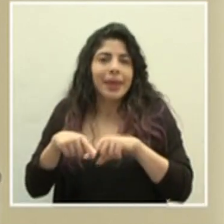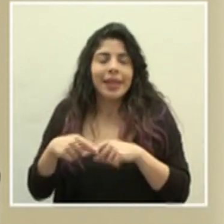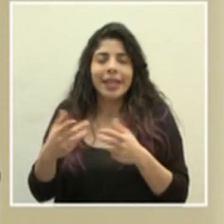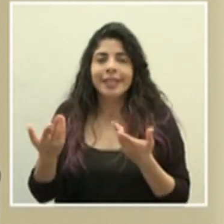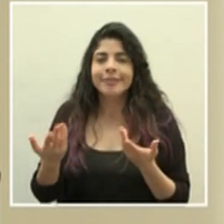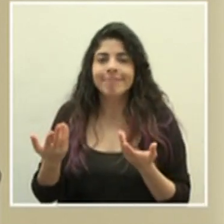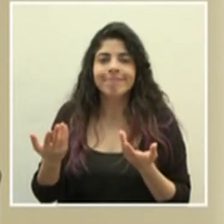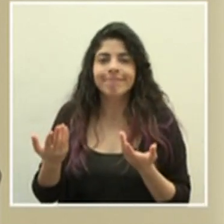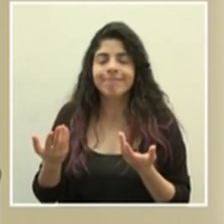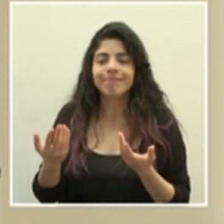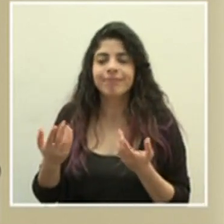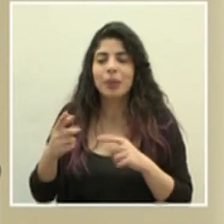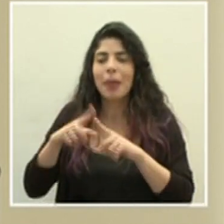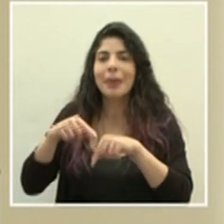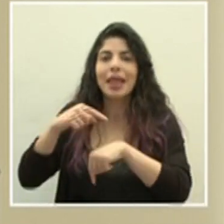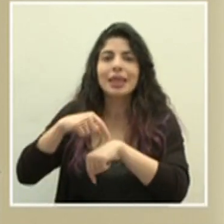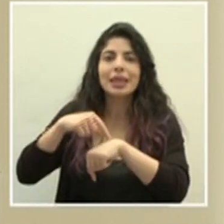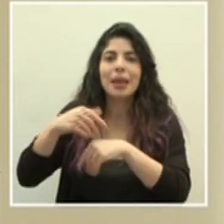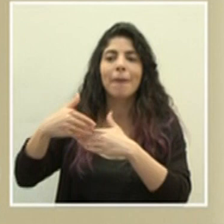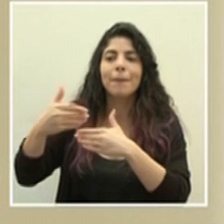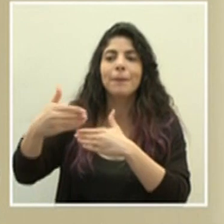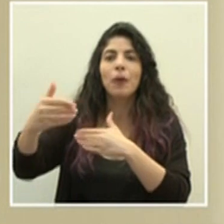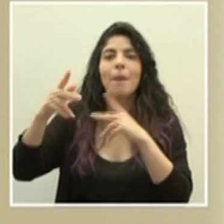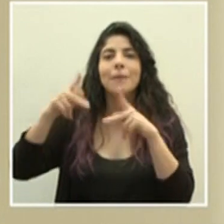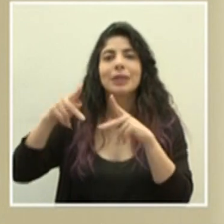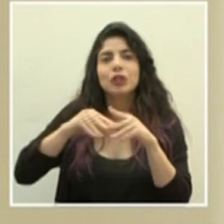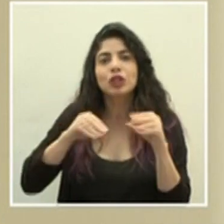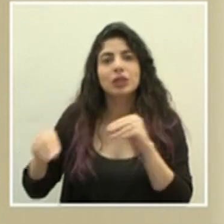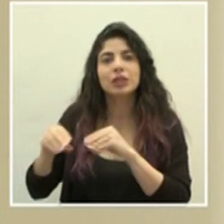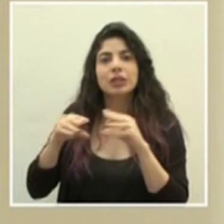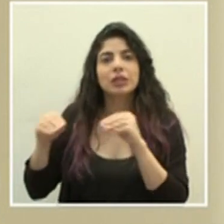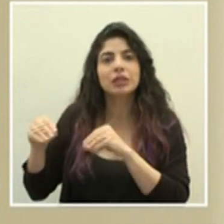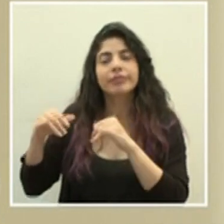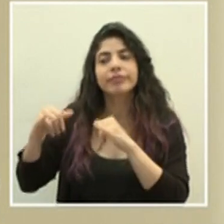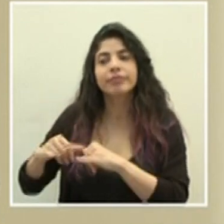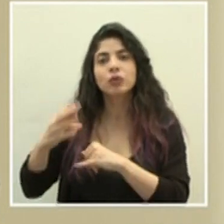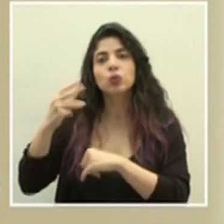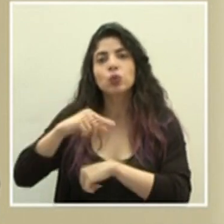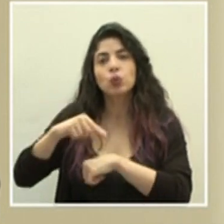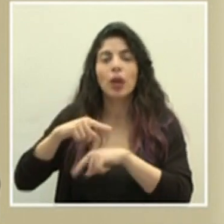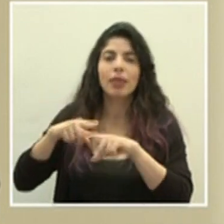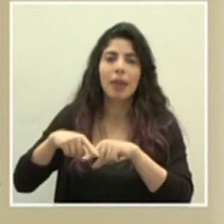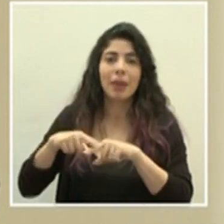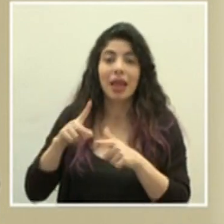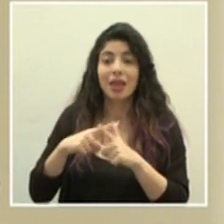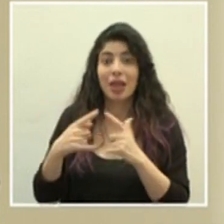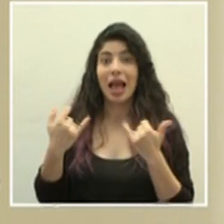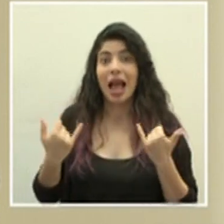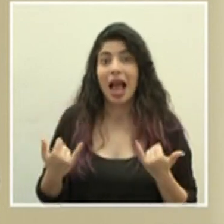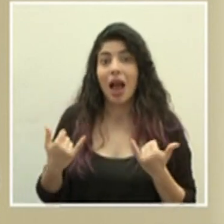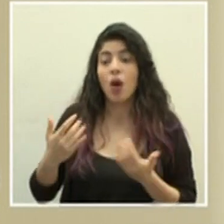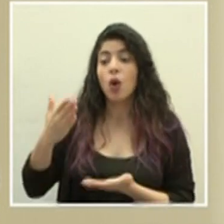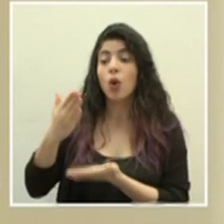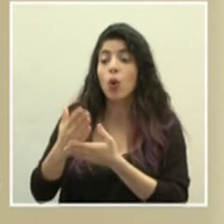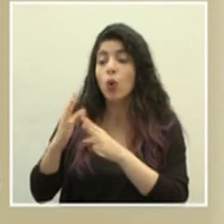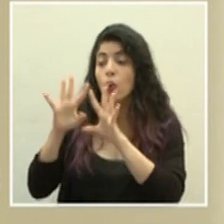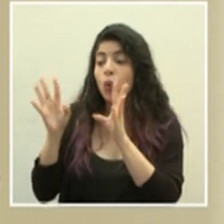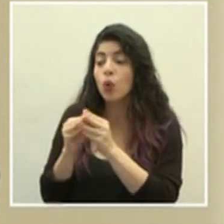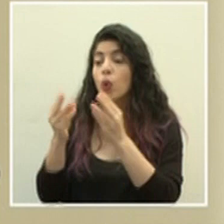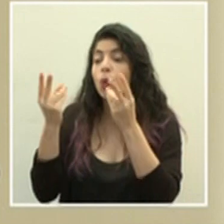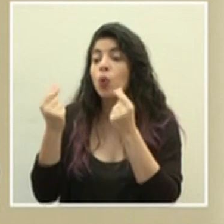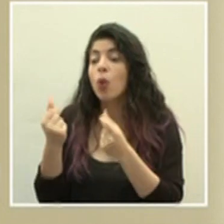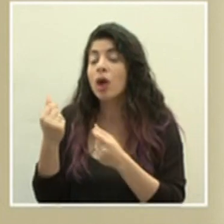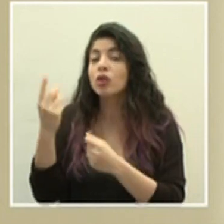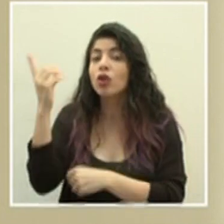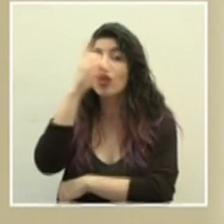de el tiempo de ocupación de las personas, por lo tanto, en este momento todavía no tenemos el corte de los